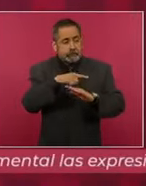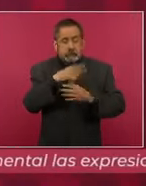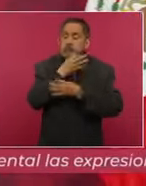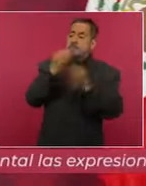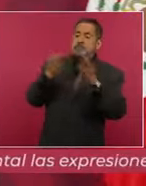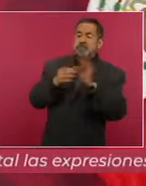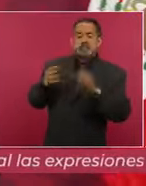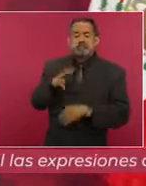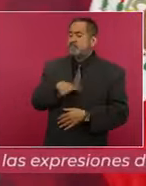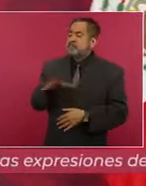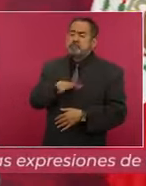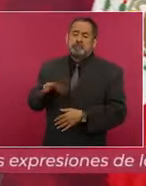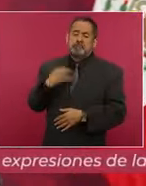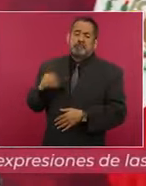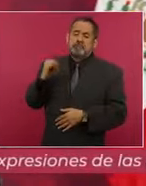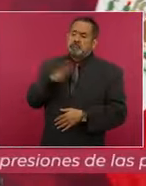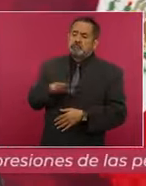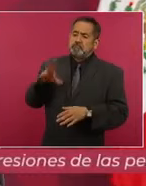que ni así.